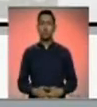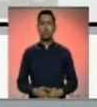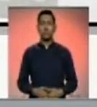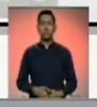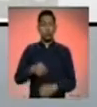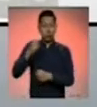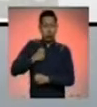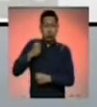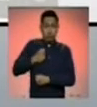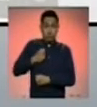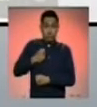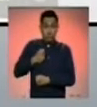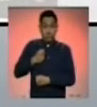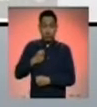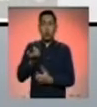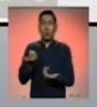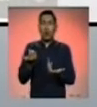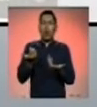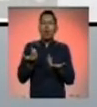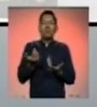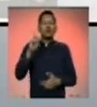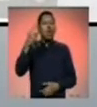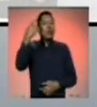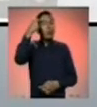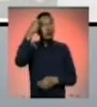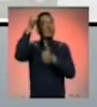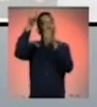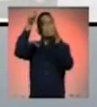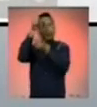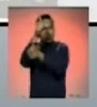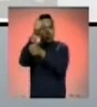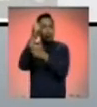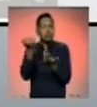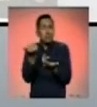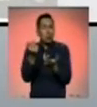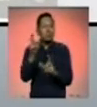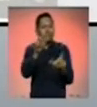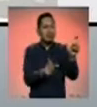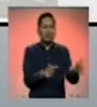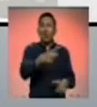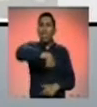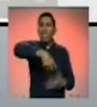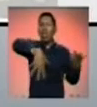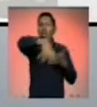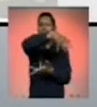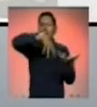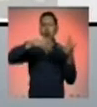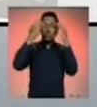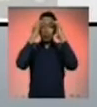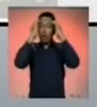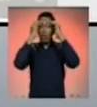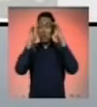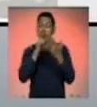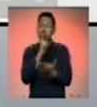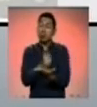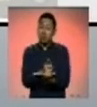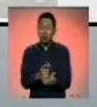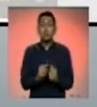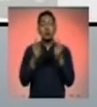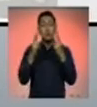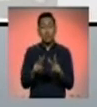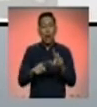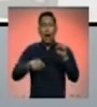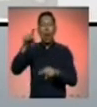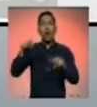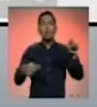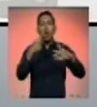Fuerzas Armadas, como parte de la estructura del Estado ecuatoriano, preocupadas por los acontecimientos que se están viviendo en el país y frente a